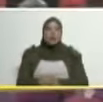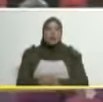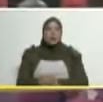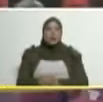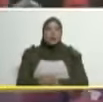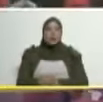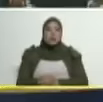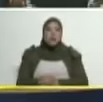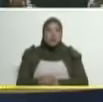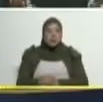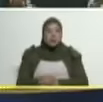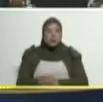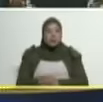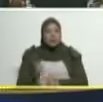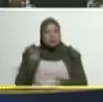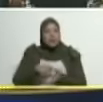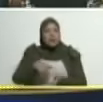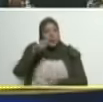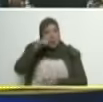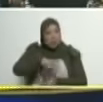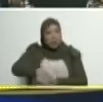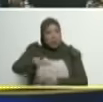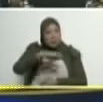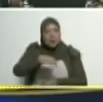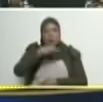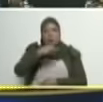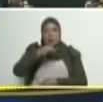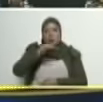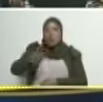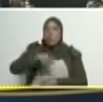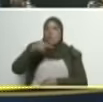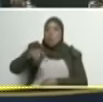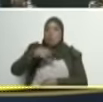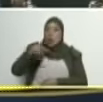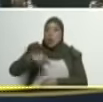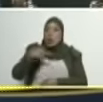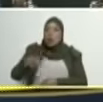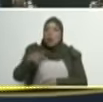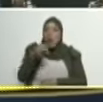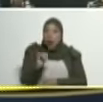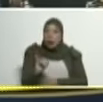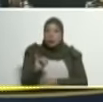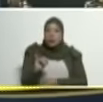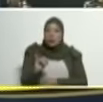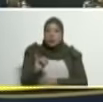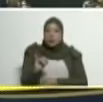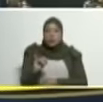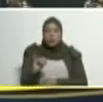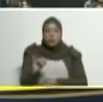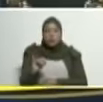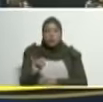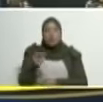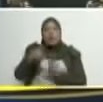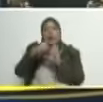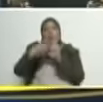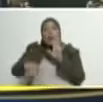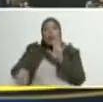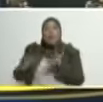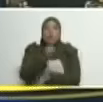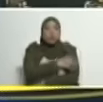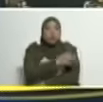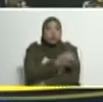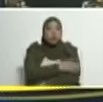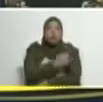Gente arrastrada. Y aquí tienen políticos y políticas de la derecha, de